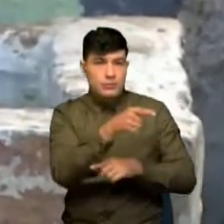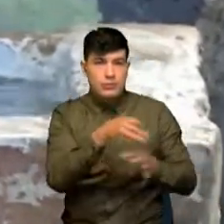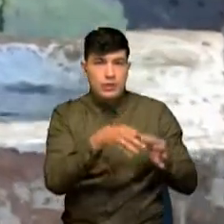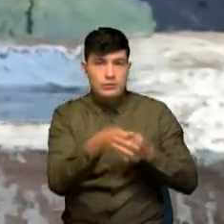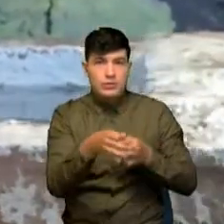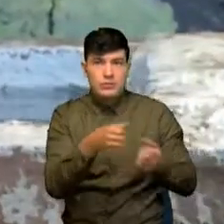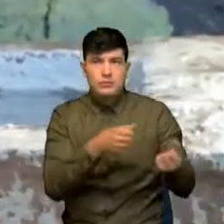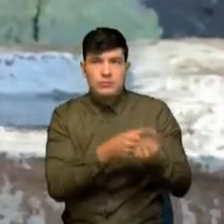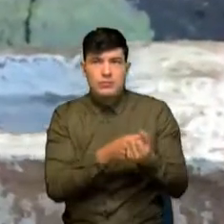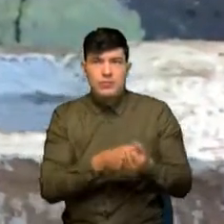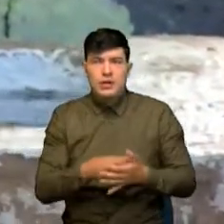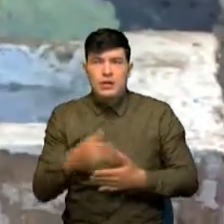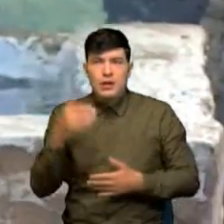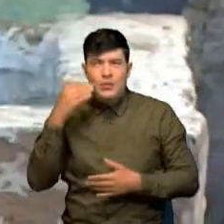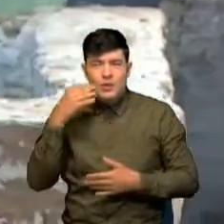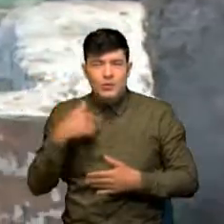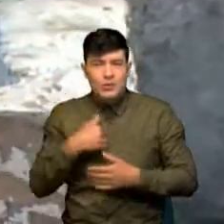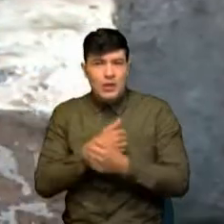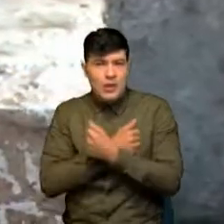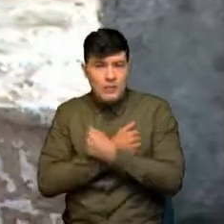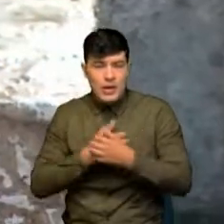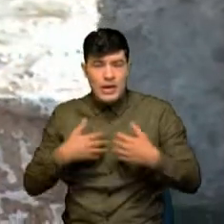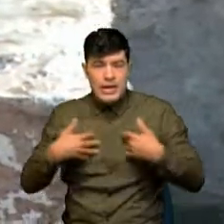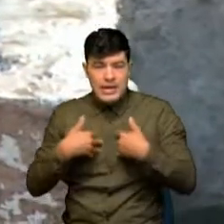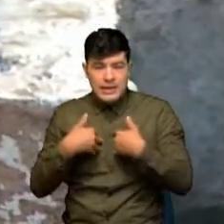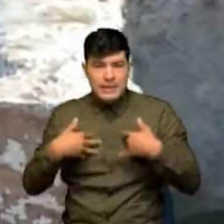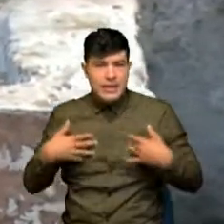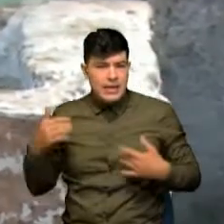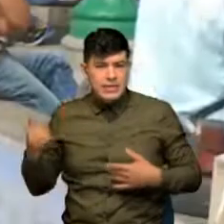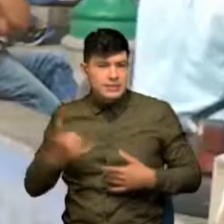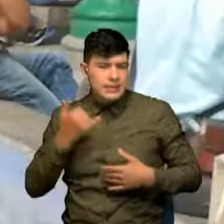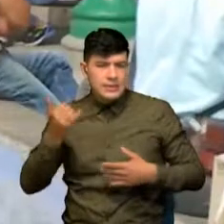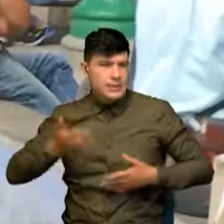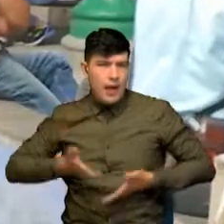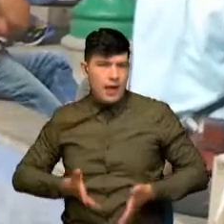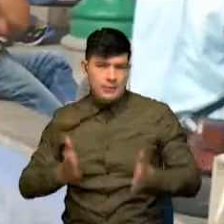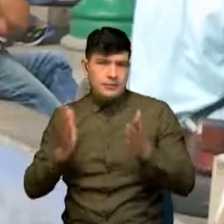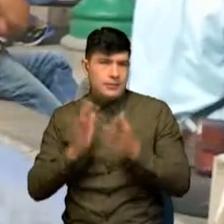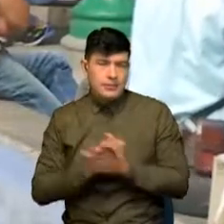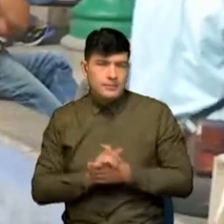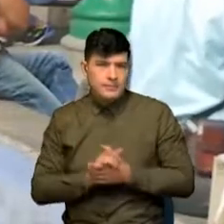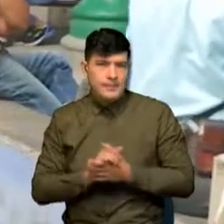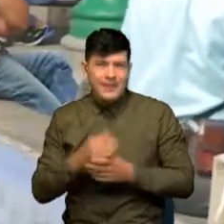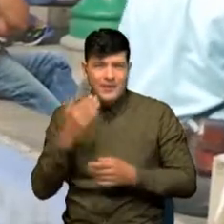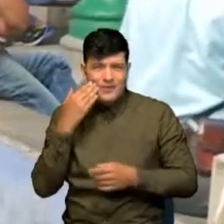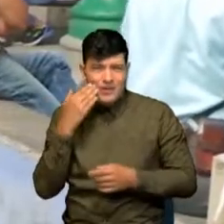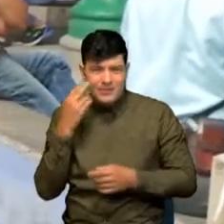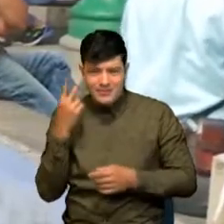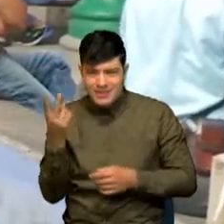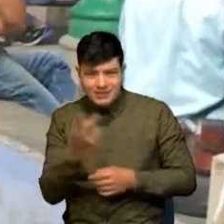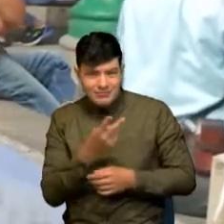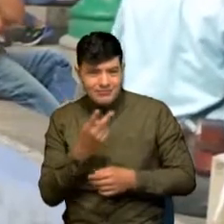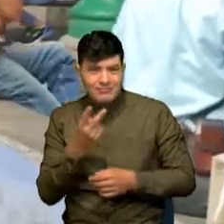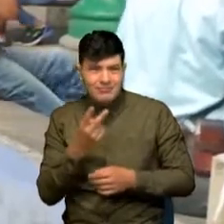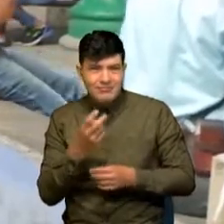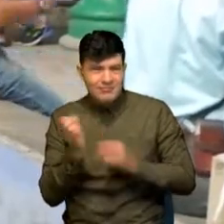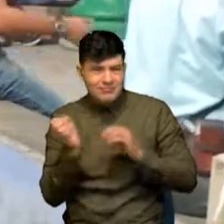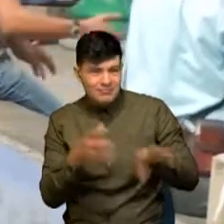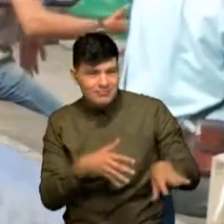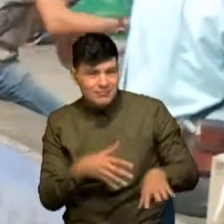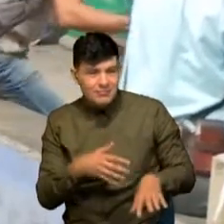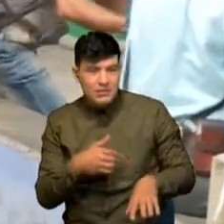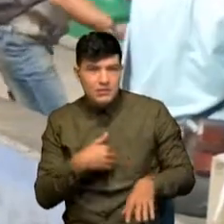uno nace con ese amor, ¿sí? Entonces la idea es que al ver tanto maltrato, tanto abandono, uno